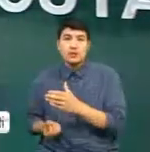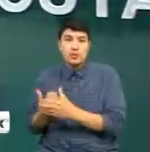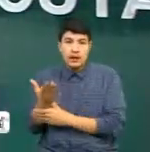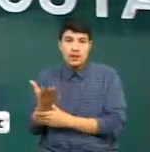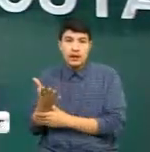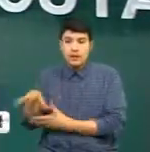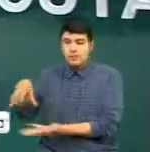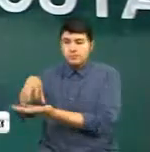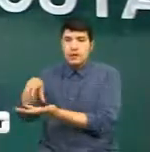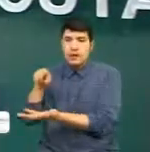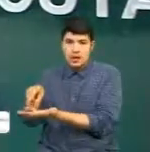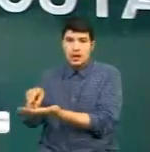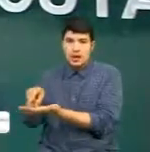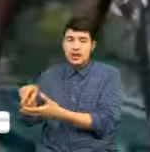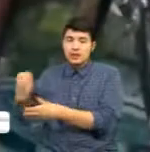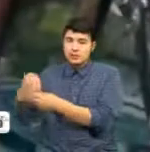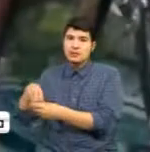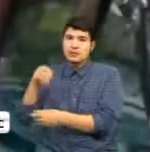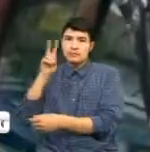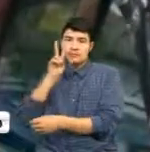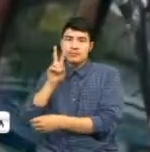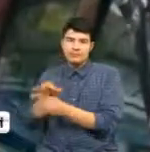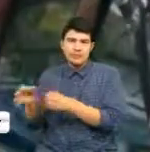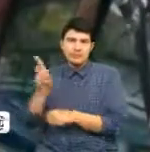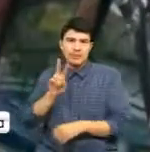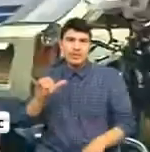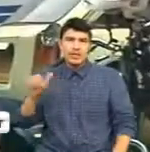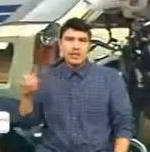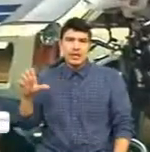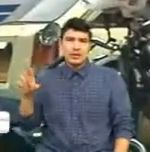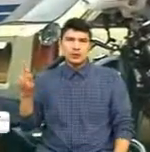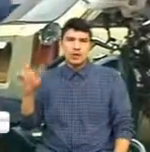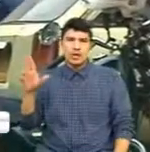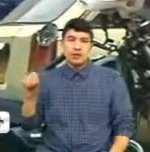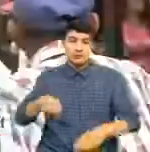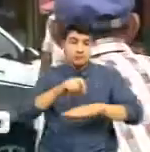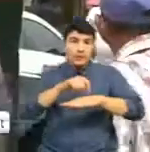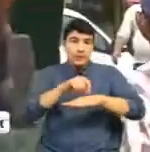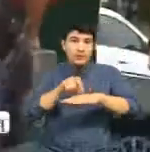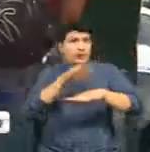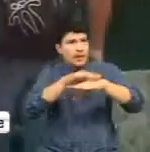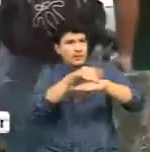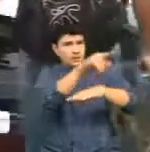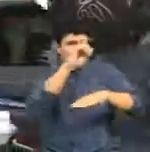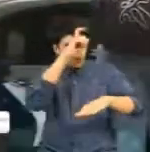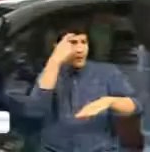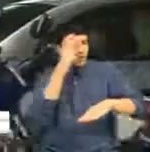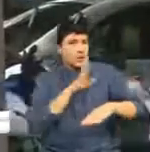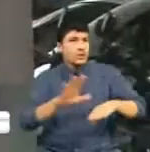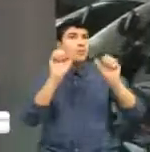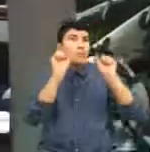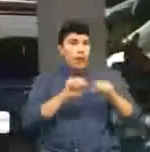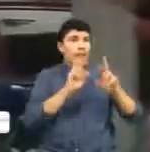la instalación de un comando situacional en Villa del Rosario. Se espera que el llamado hecho por la Fundación Progresar al Gobierno Nacional tenga